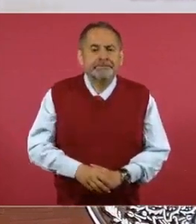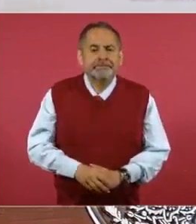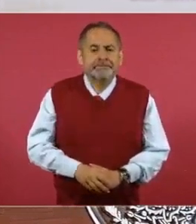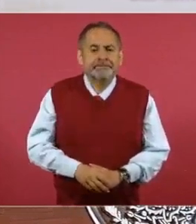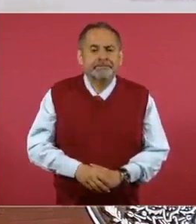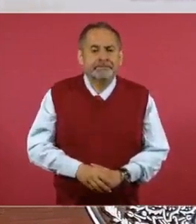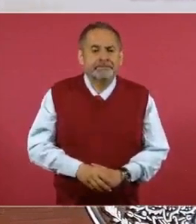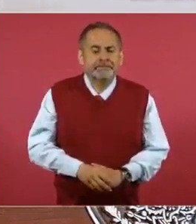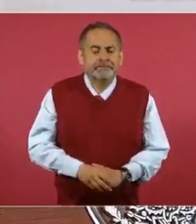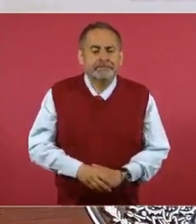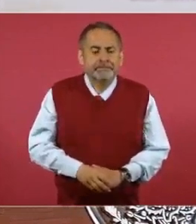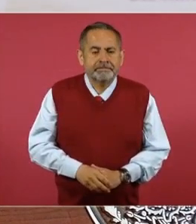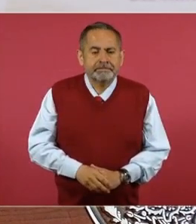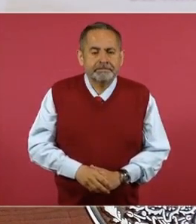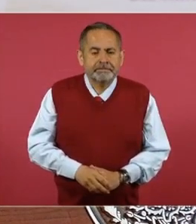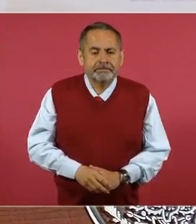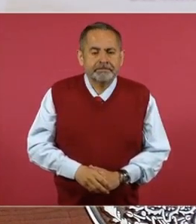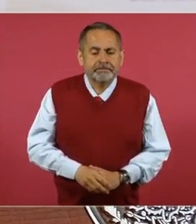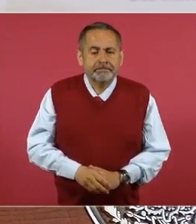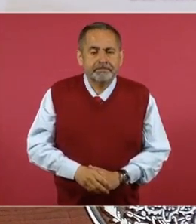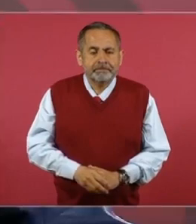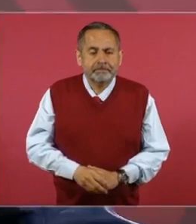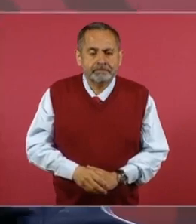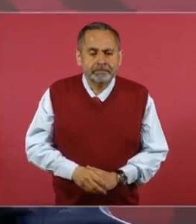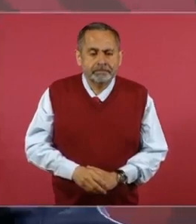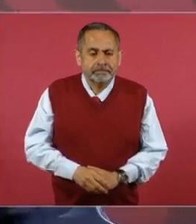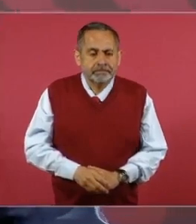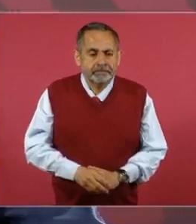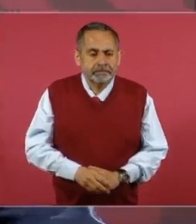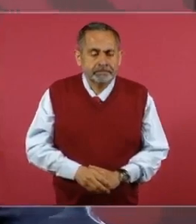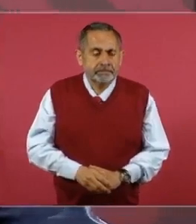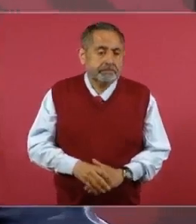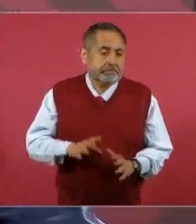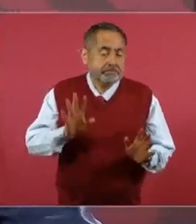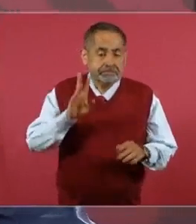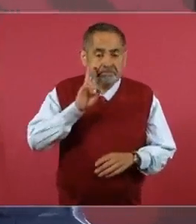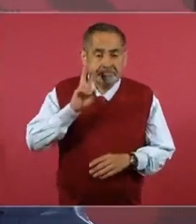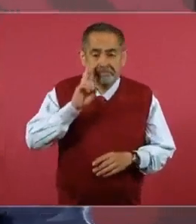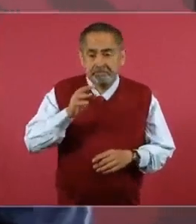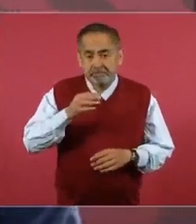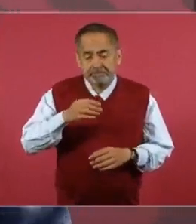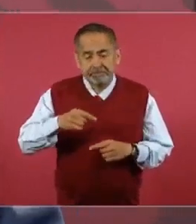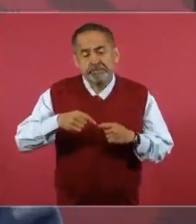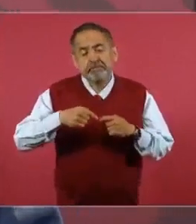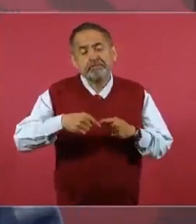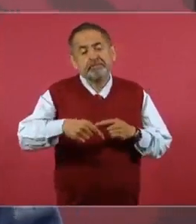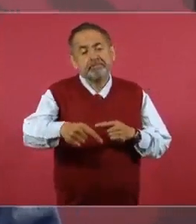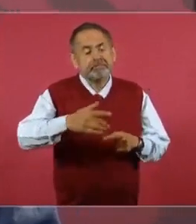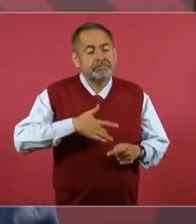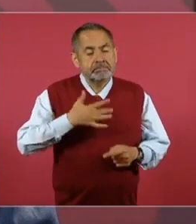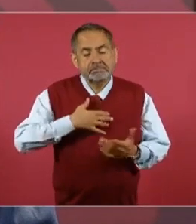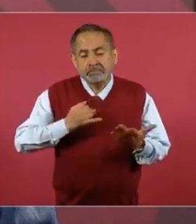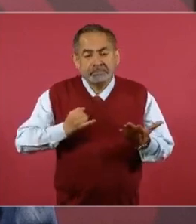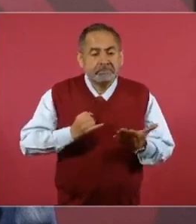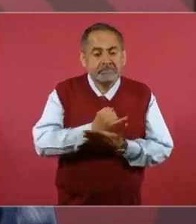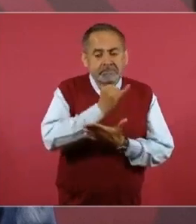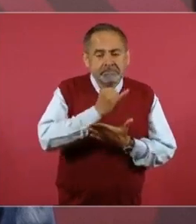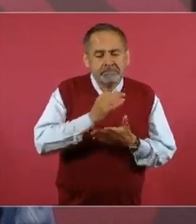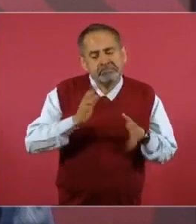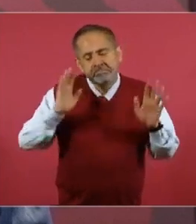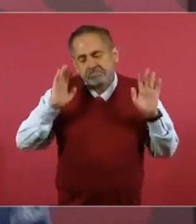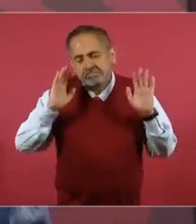culpabilidad entonces ya lo que van a decidir es otro otro